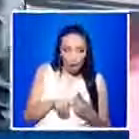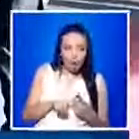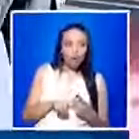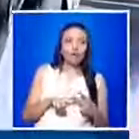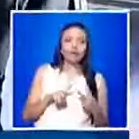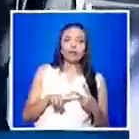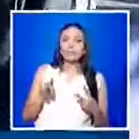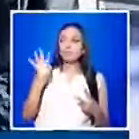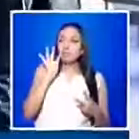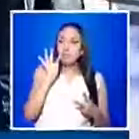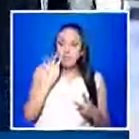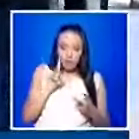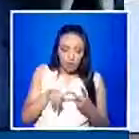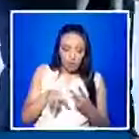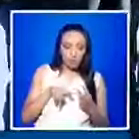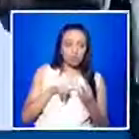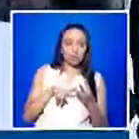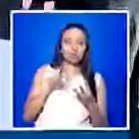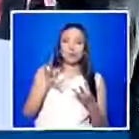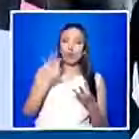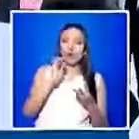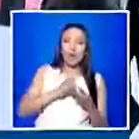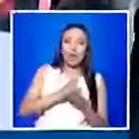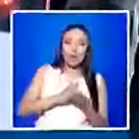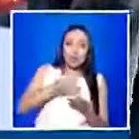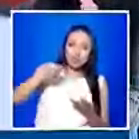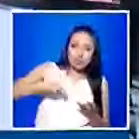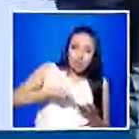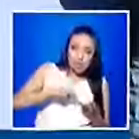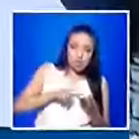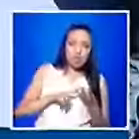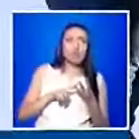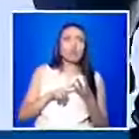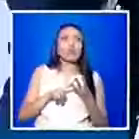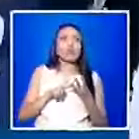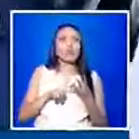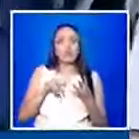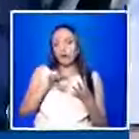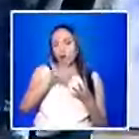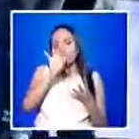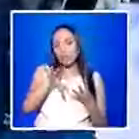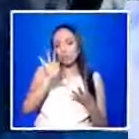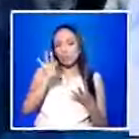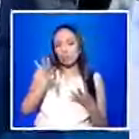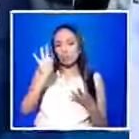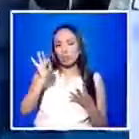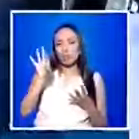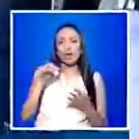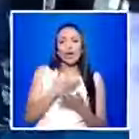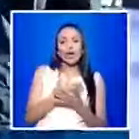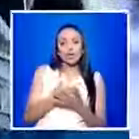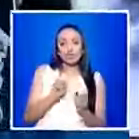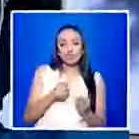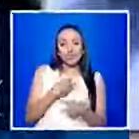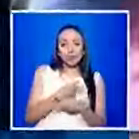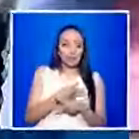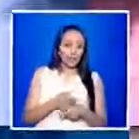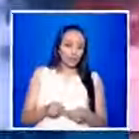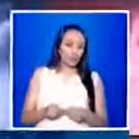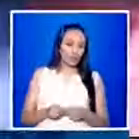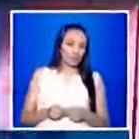operativos armas punzocortantes, hemos encontrado distintas situaciones que pueden generar peligro al resto de la ciudadanía.